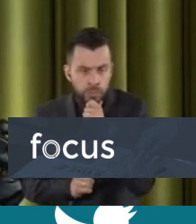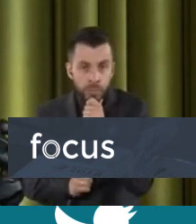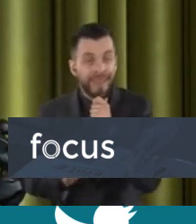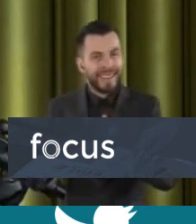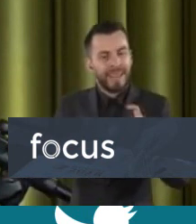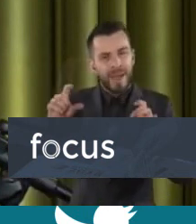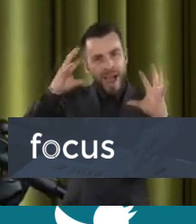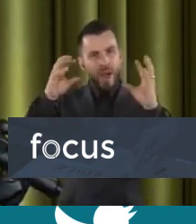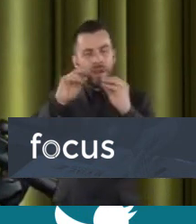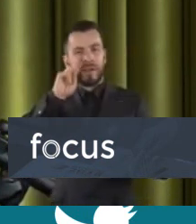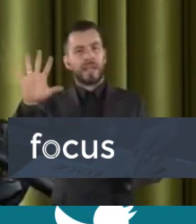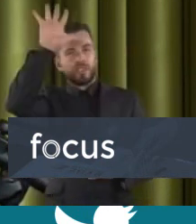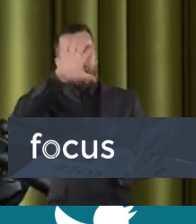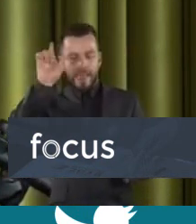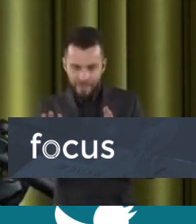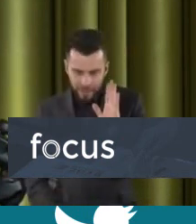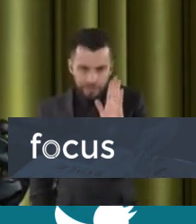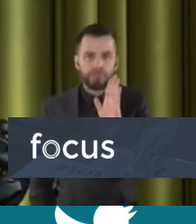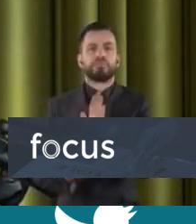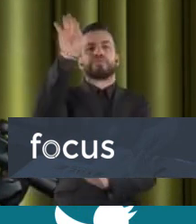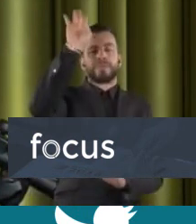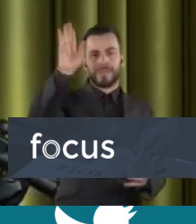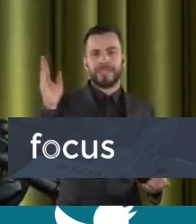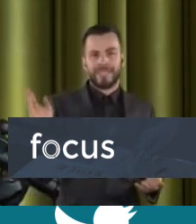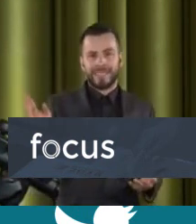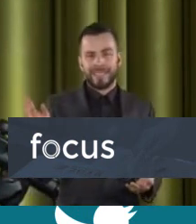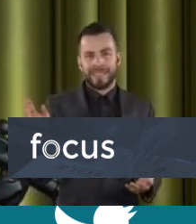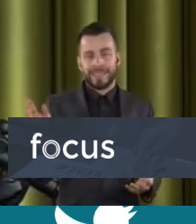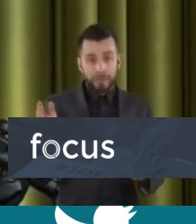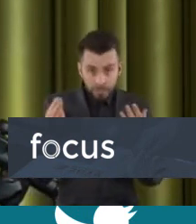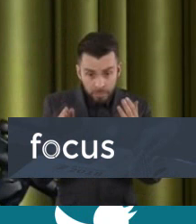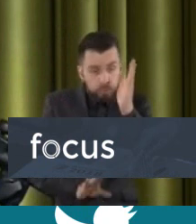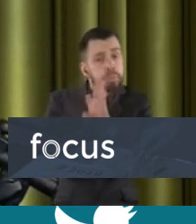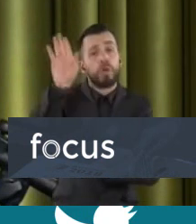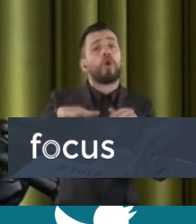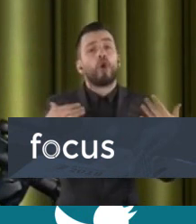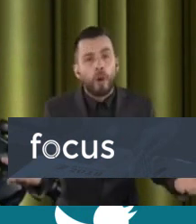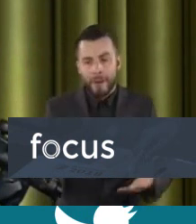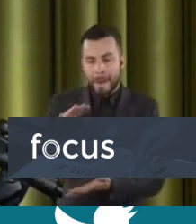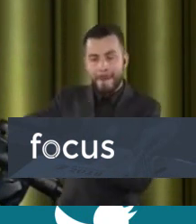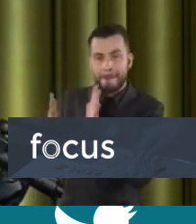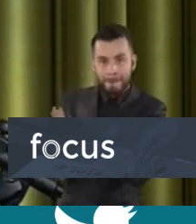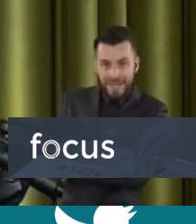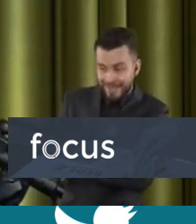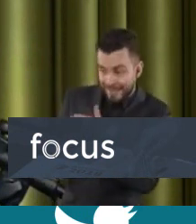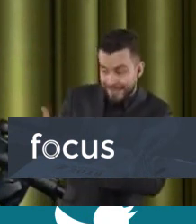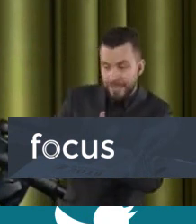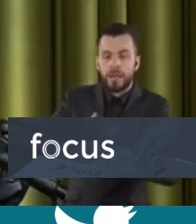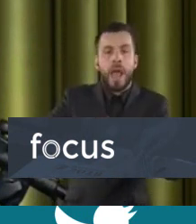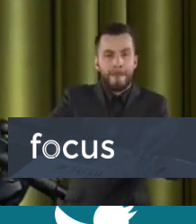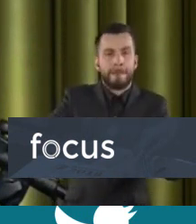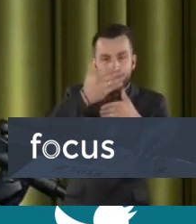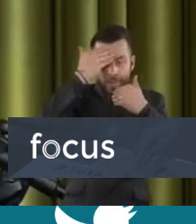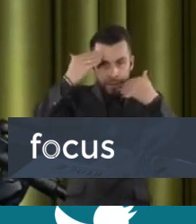que ojalá prospere, debe contener como uno de sus puntos la implementación del acuerdo de paz con las FARC.